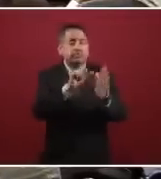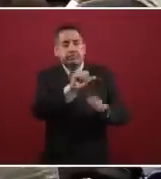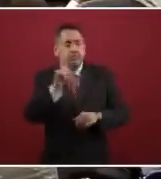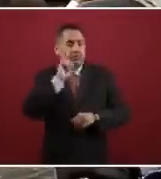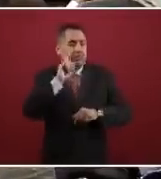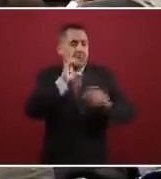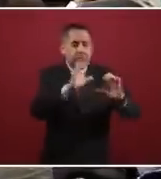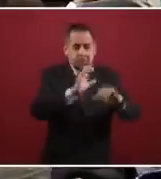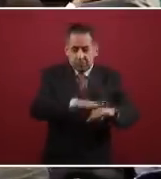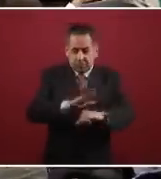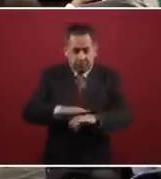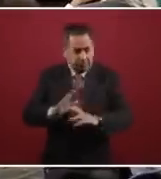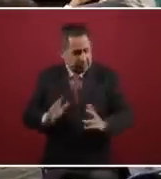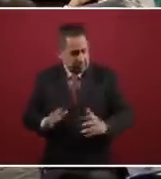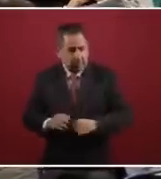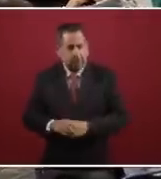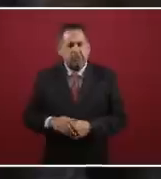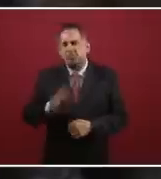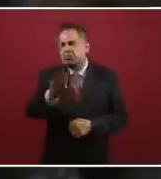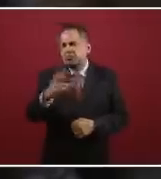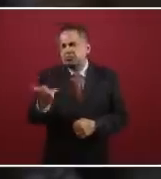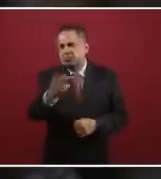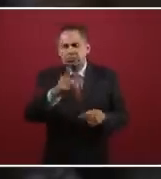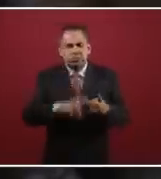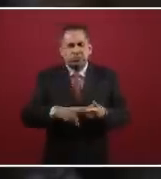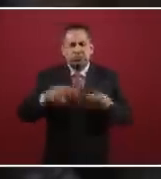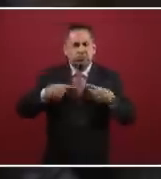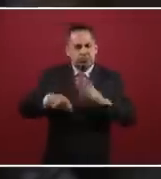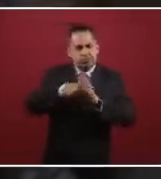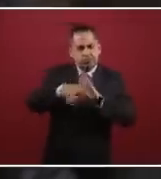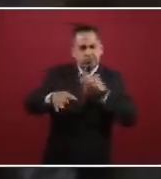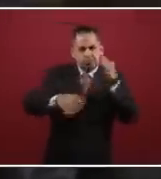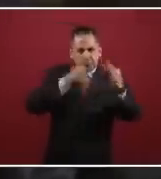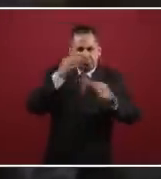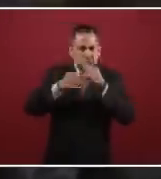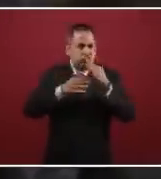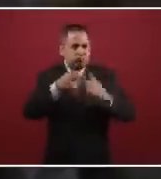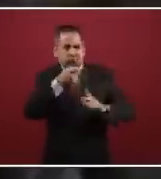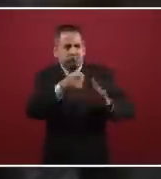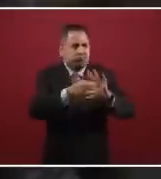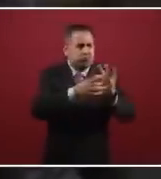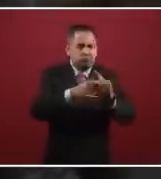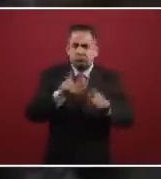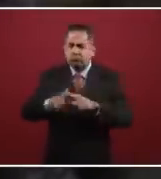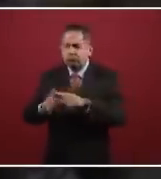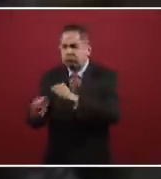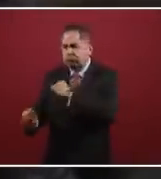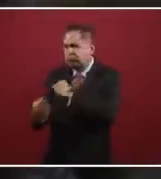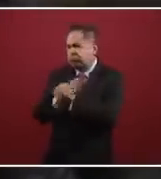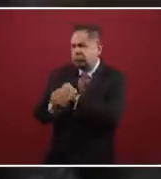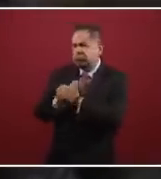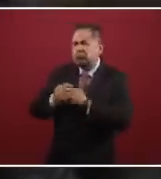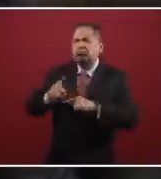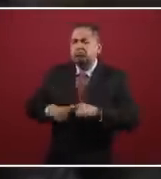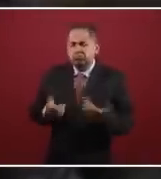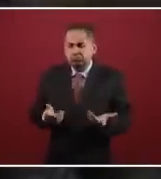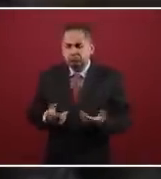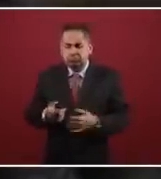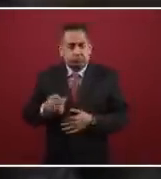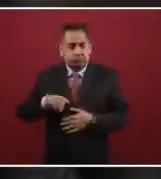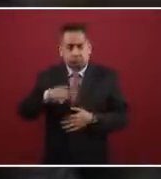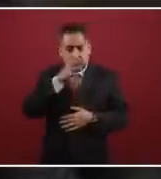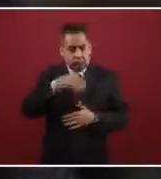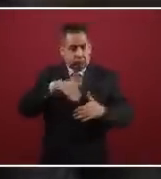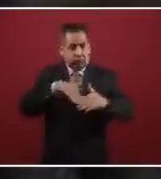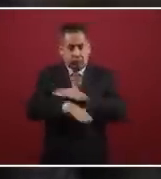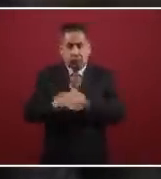garantías tienen los periodistas para poder estar cubriendo noticias a la hora de las marchas? Si bien no podían entrar